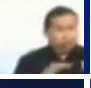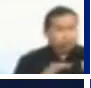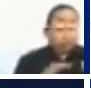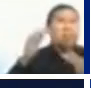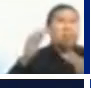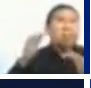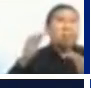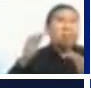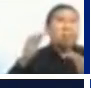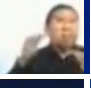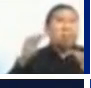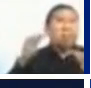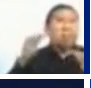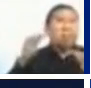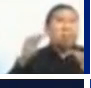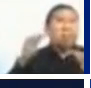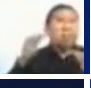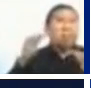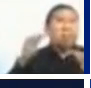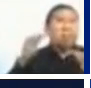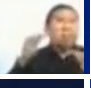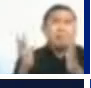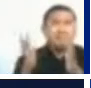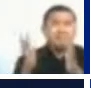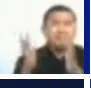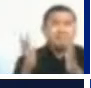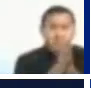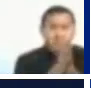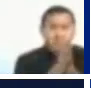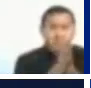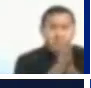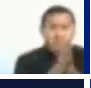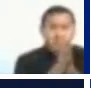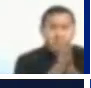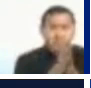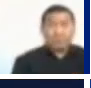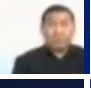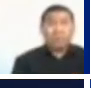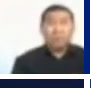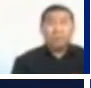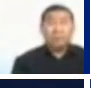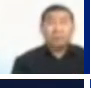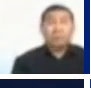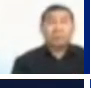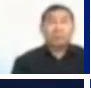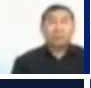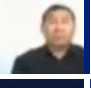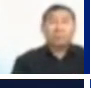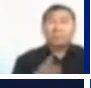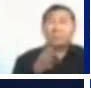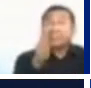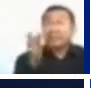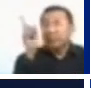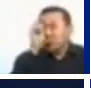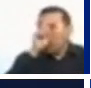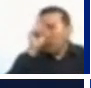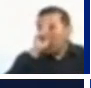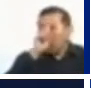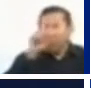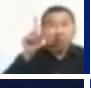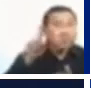electoral, sino la democracia participativa. Y que por ello no pueden ser 6